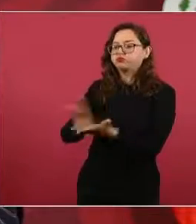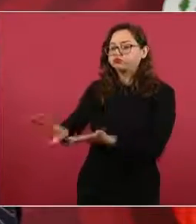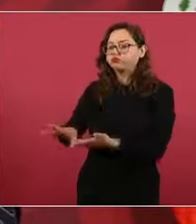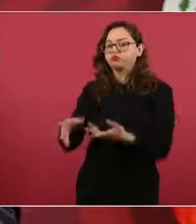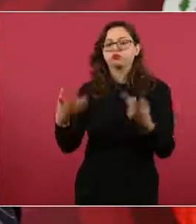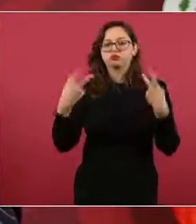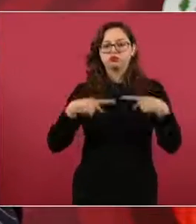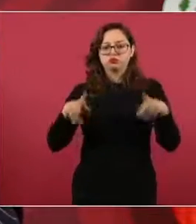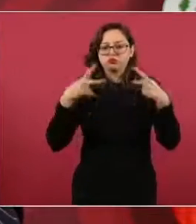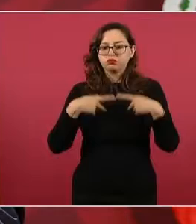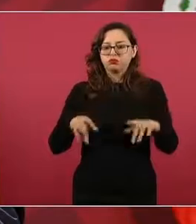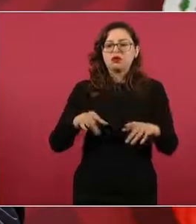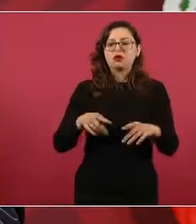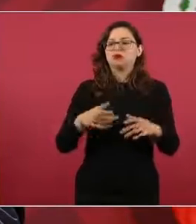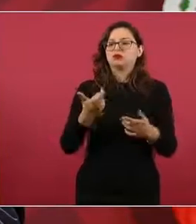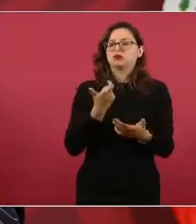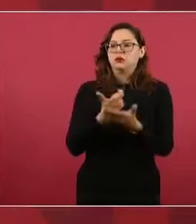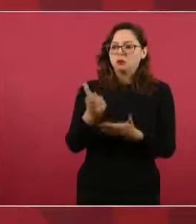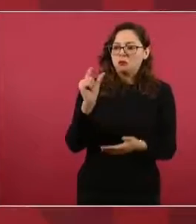despedir trabajadores.